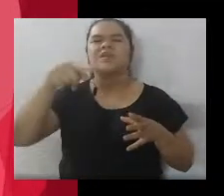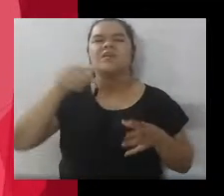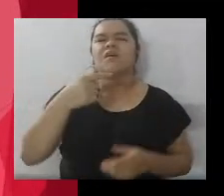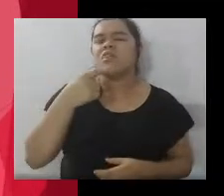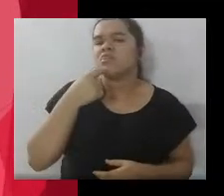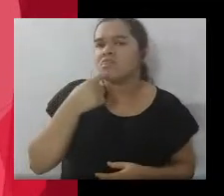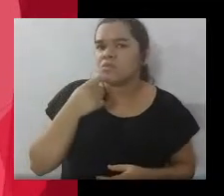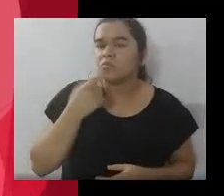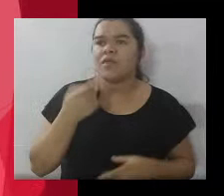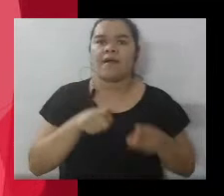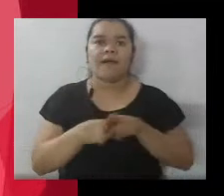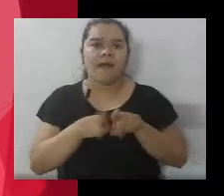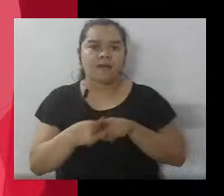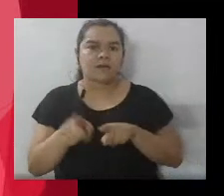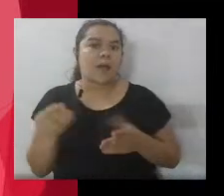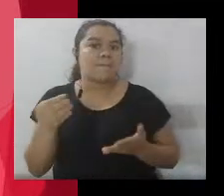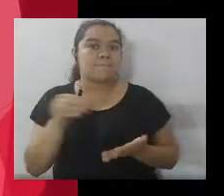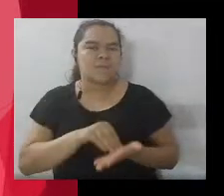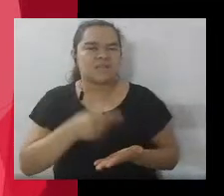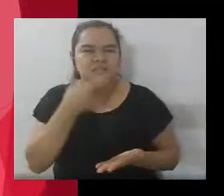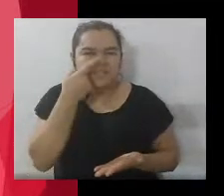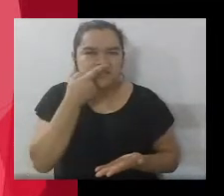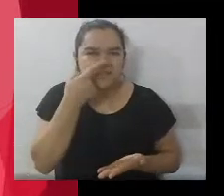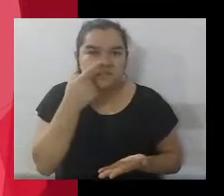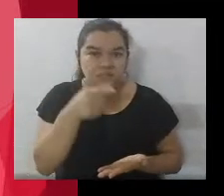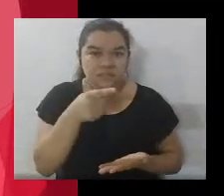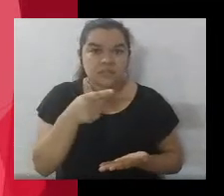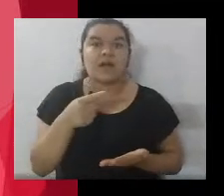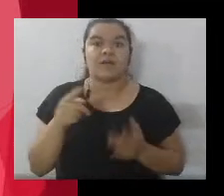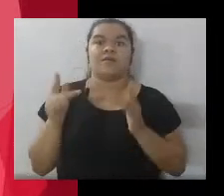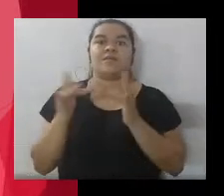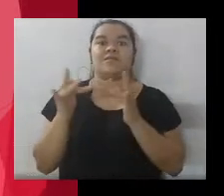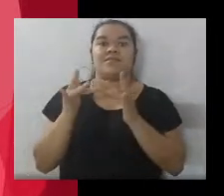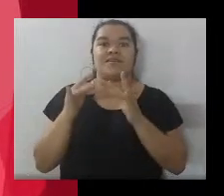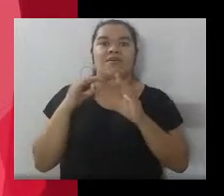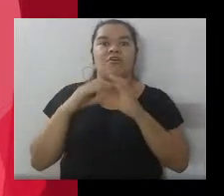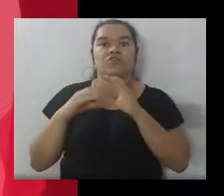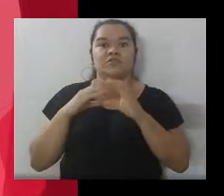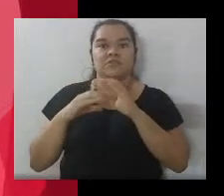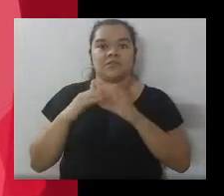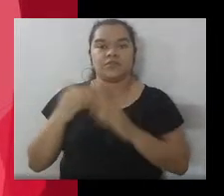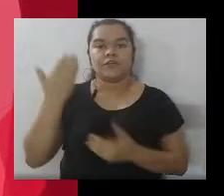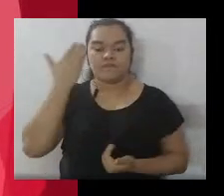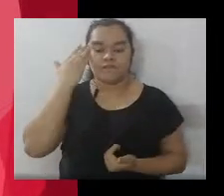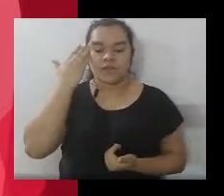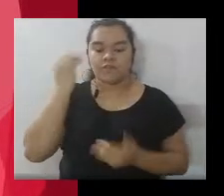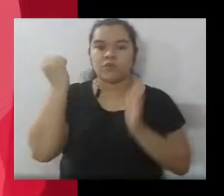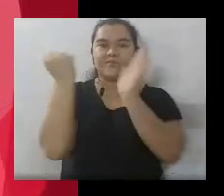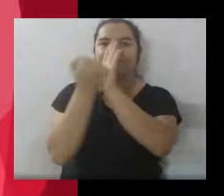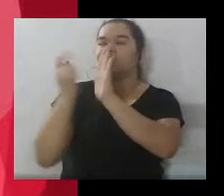están interesados o quieren saber un poquito más, nos pueden encontrar en el Facebook como